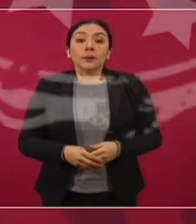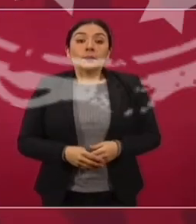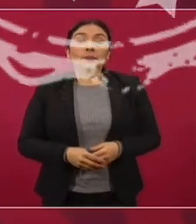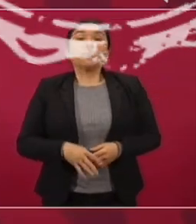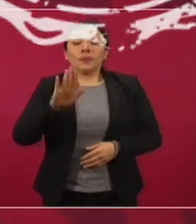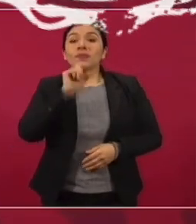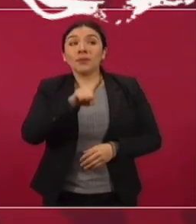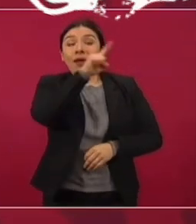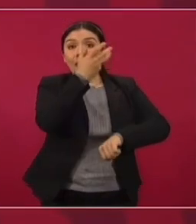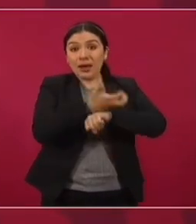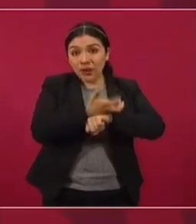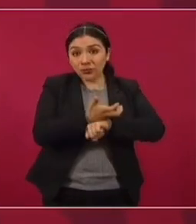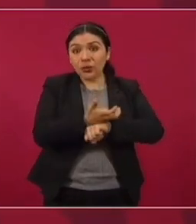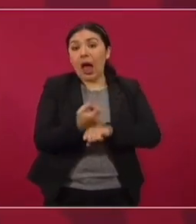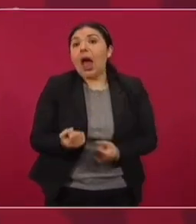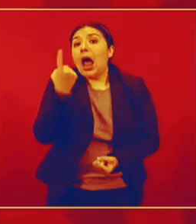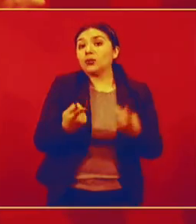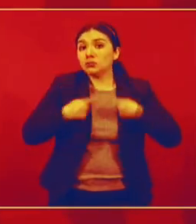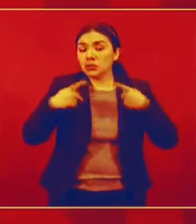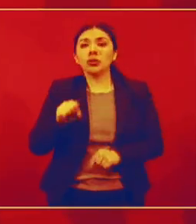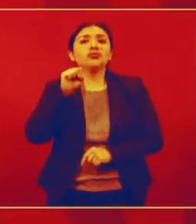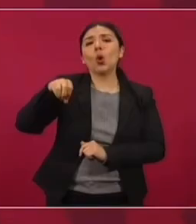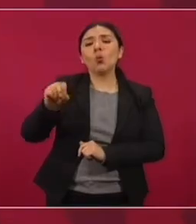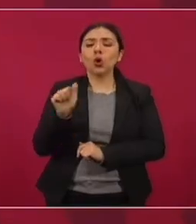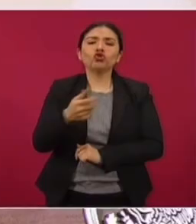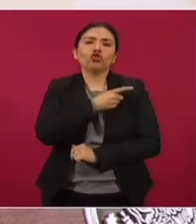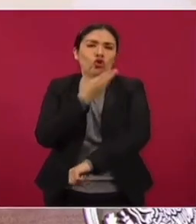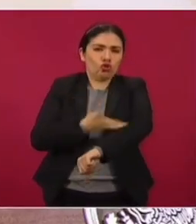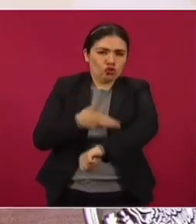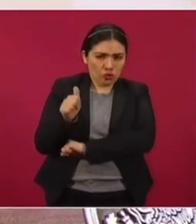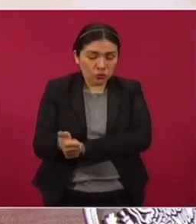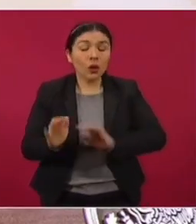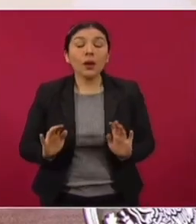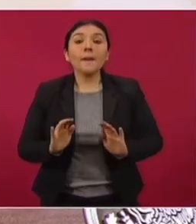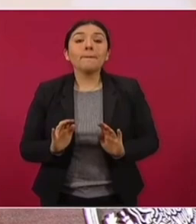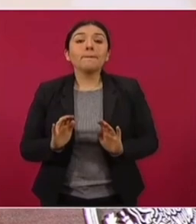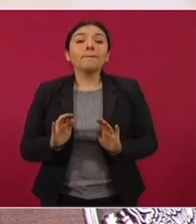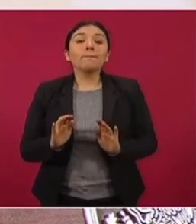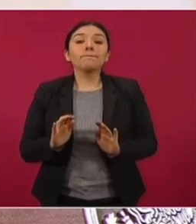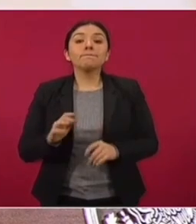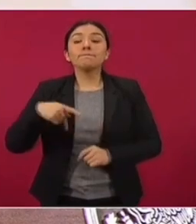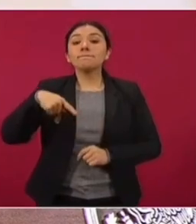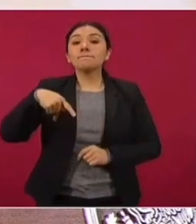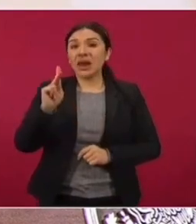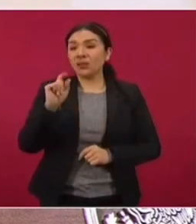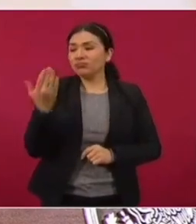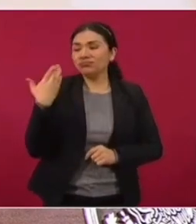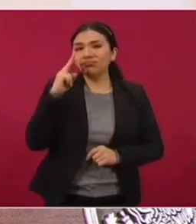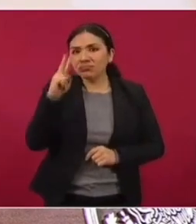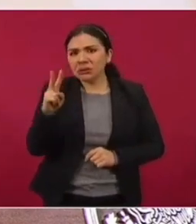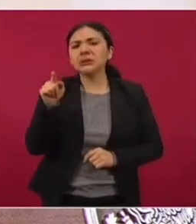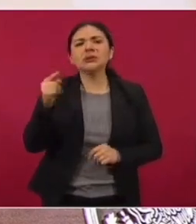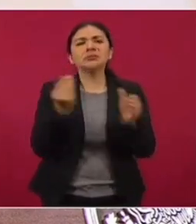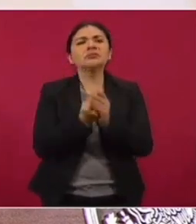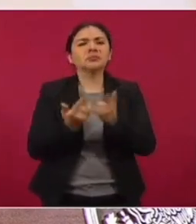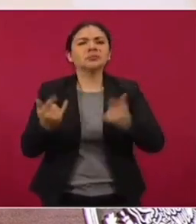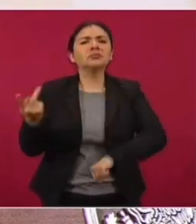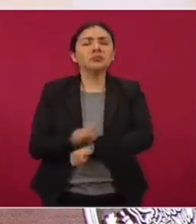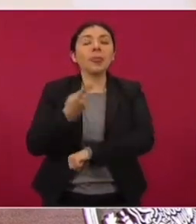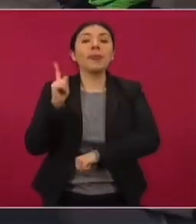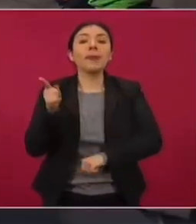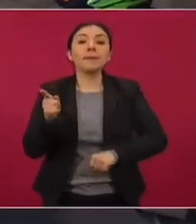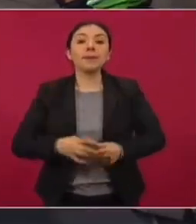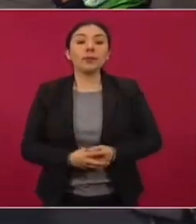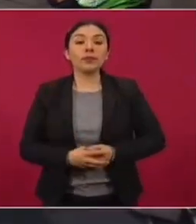en eeuu algunos defienden lo de las autonomías pero acaba de darse del caso de